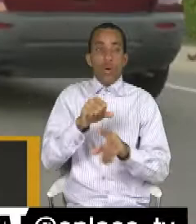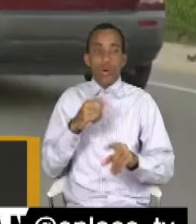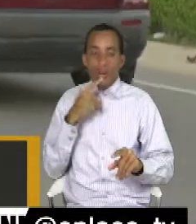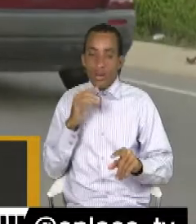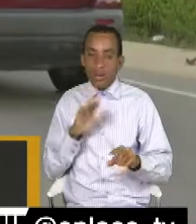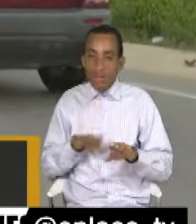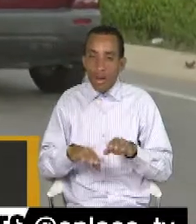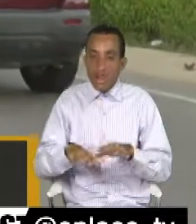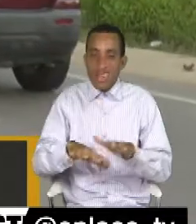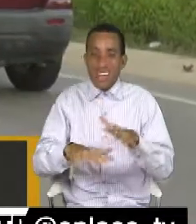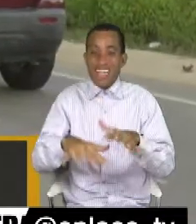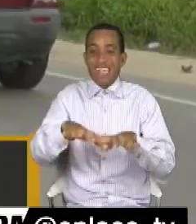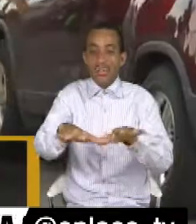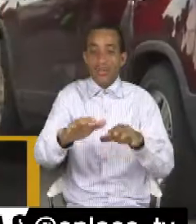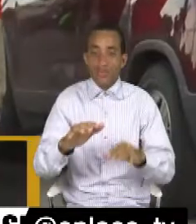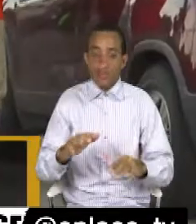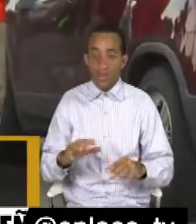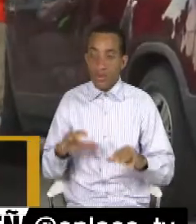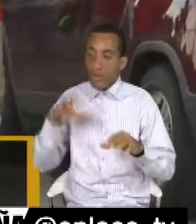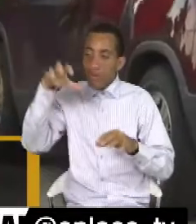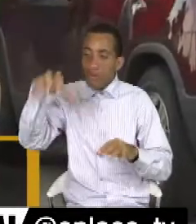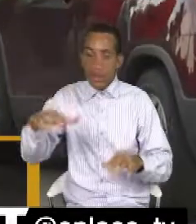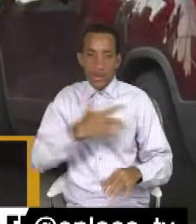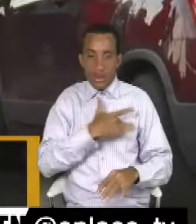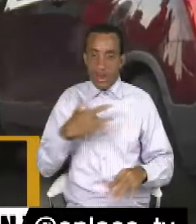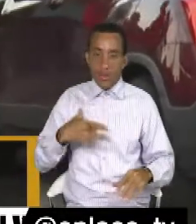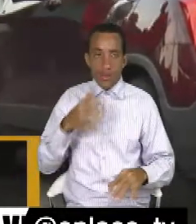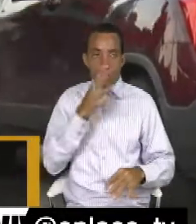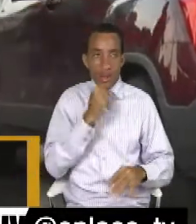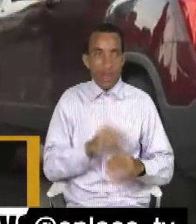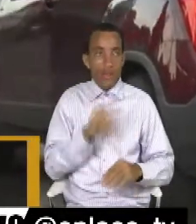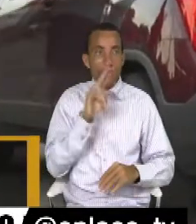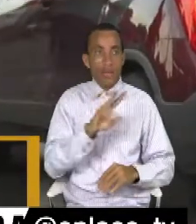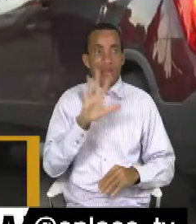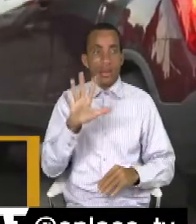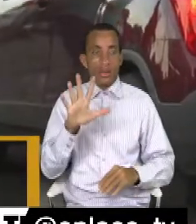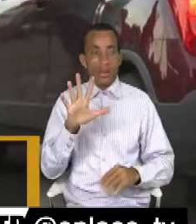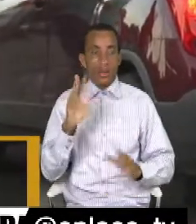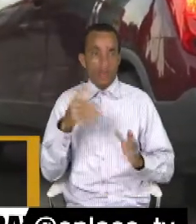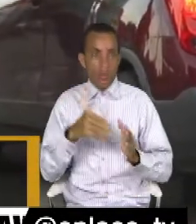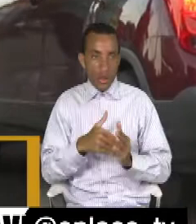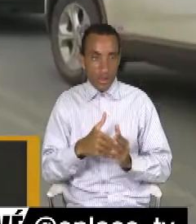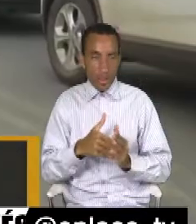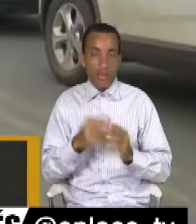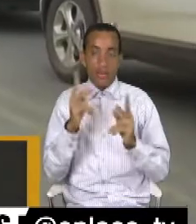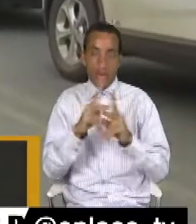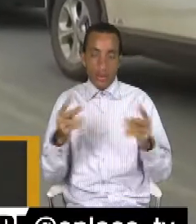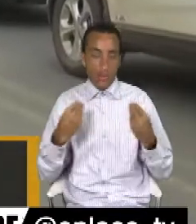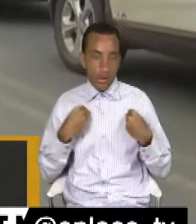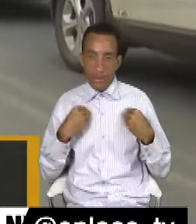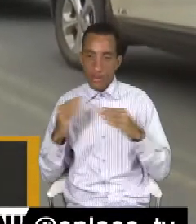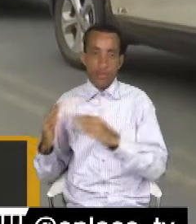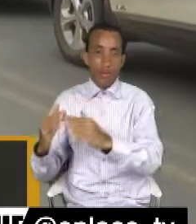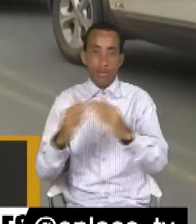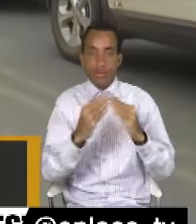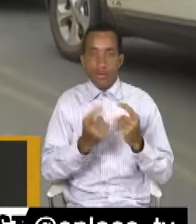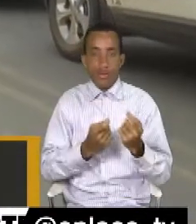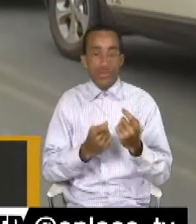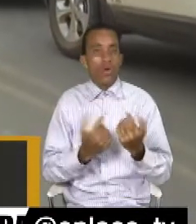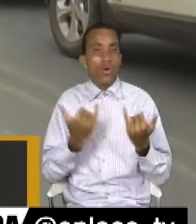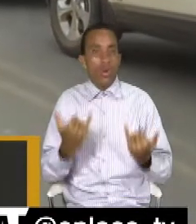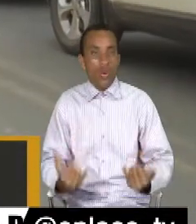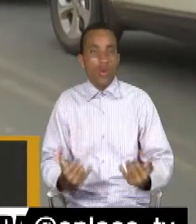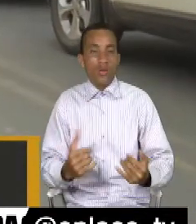condiciones precarias donde no hay una atención primaria para nuestros 25.000 habitantes. Hoy esta comunidad sale a defender esos derechos y a